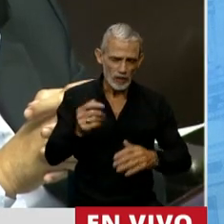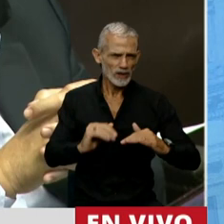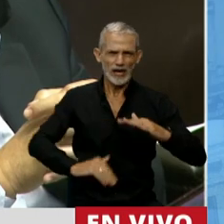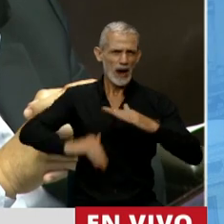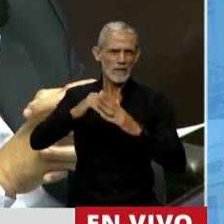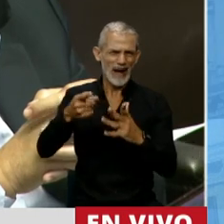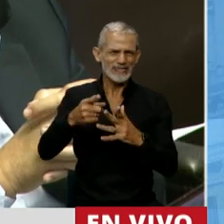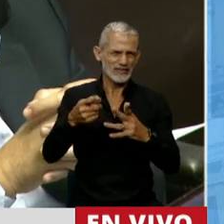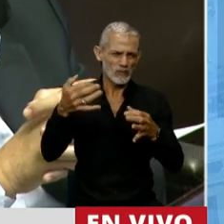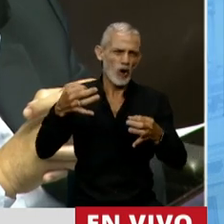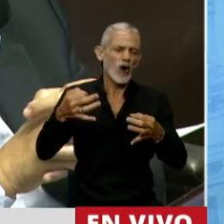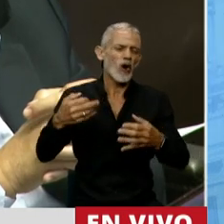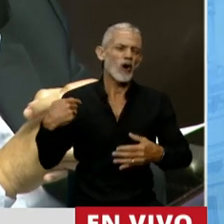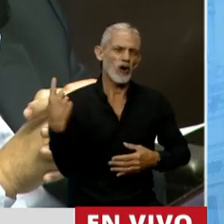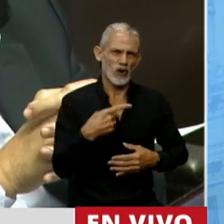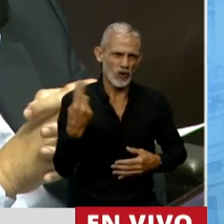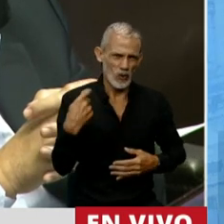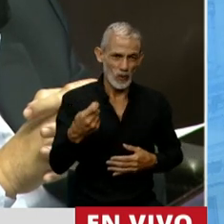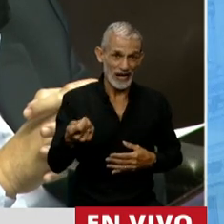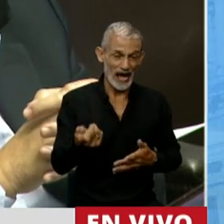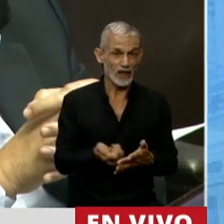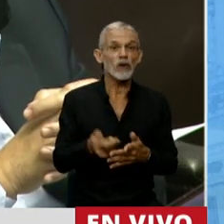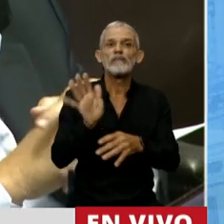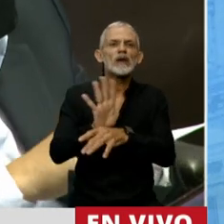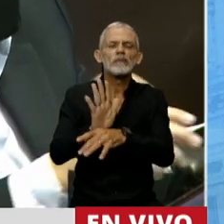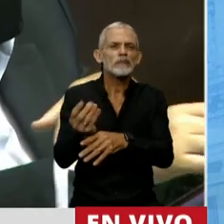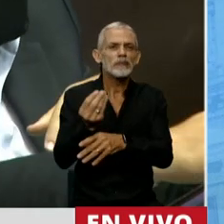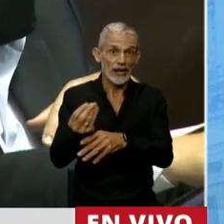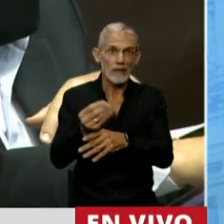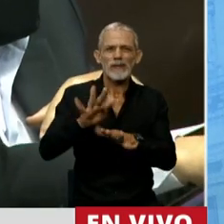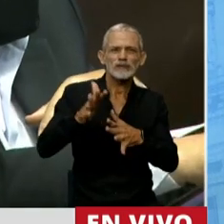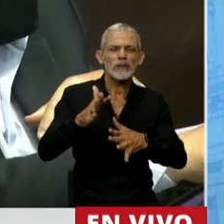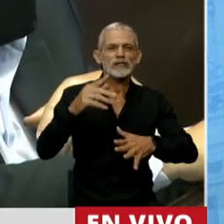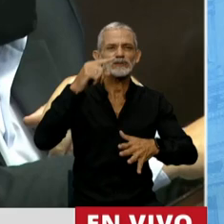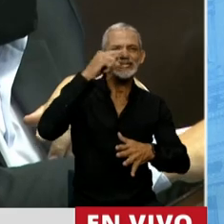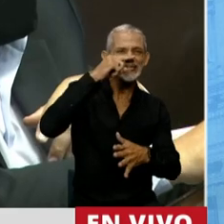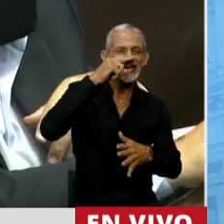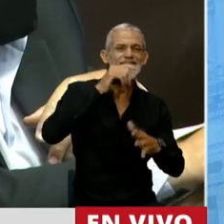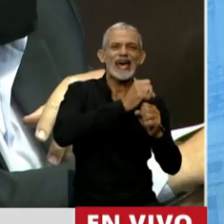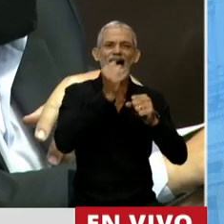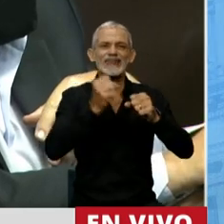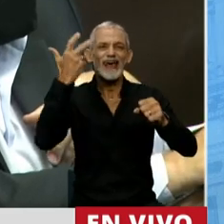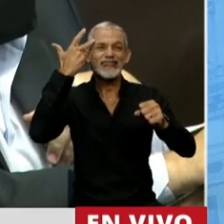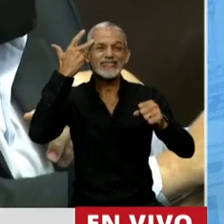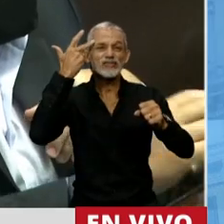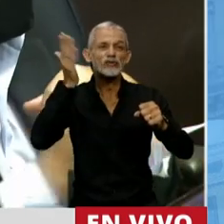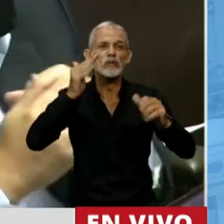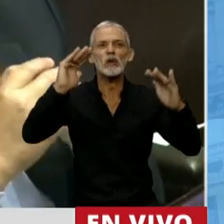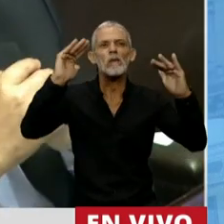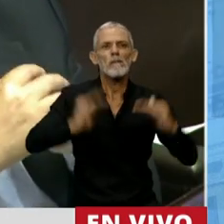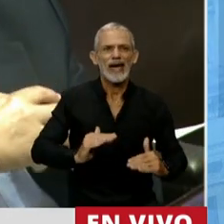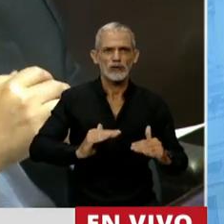haber máximo del régimen general. Esto significa, presidente, entre 7 y 18 puntos menos de lo